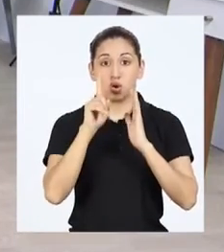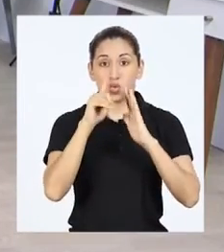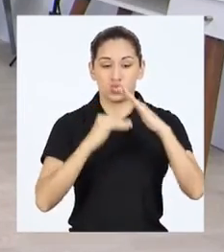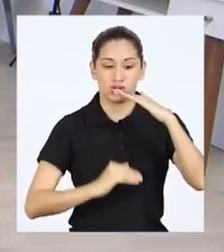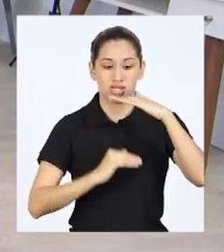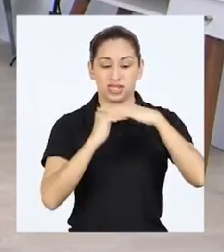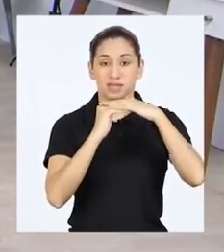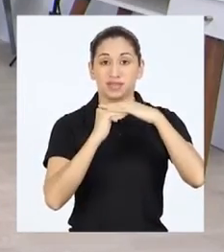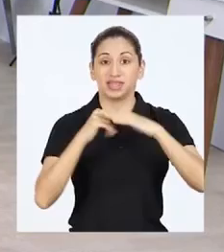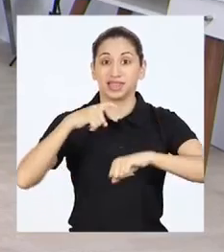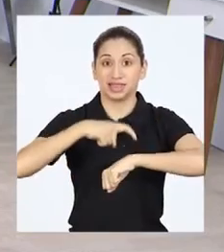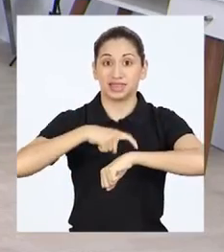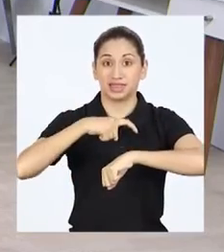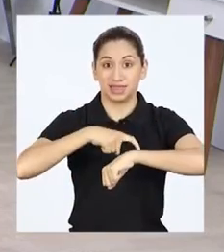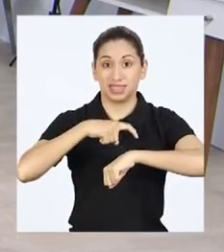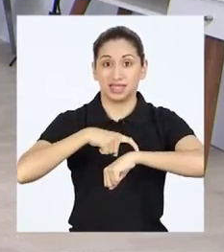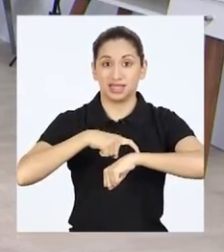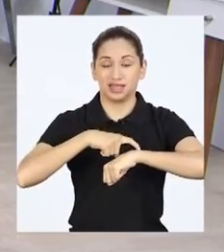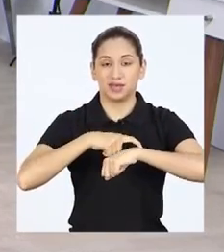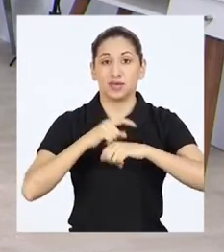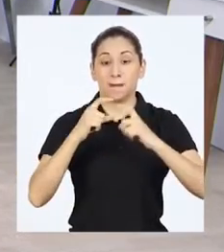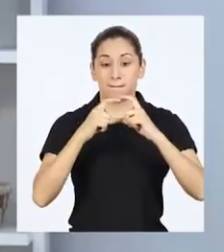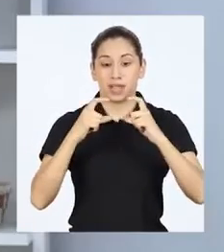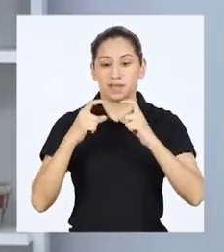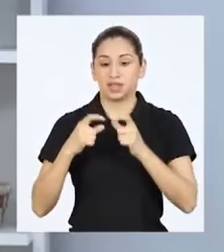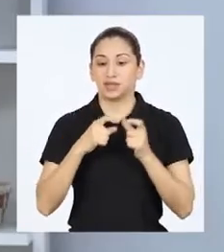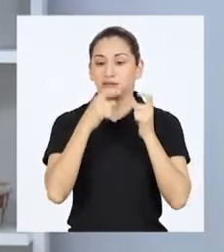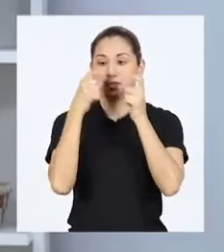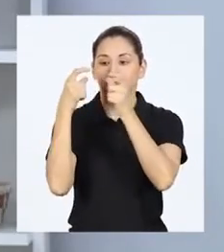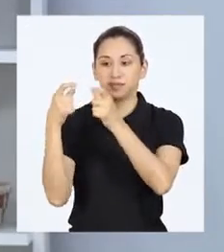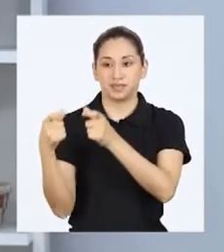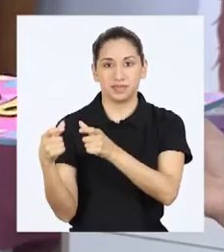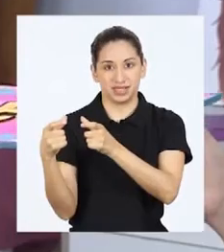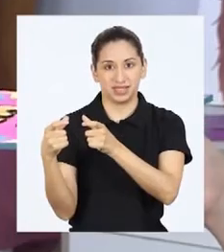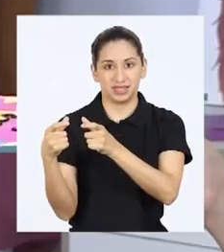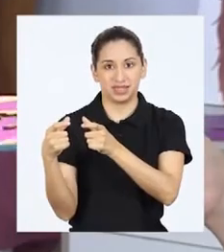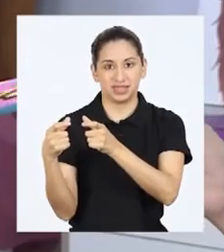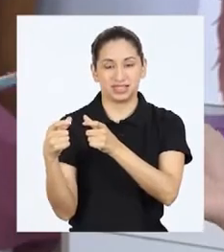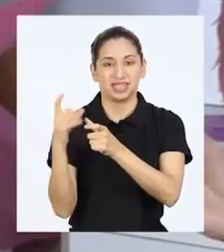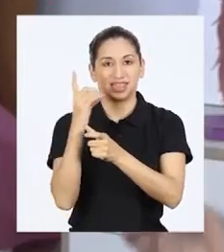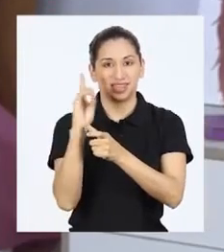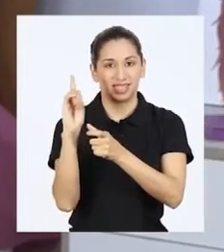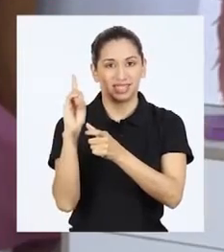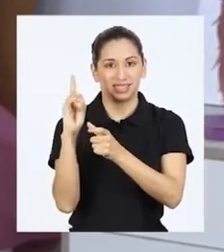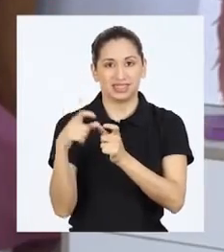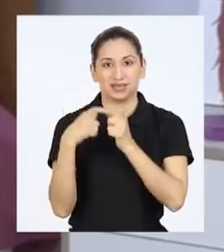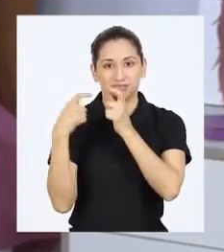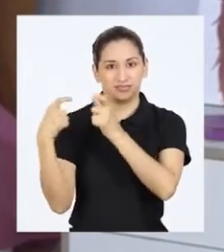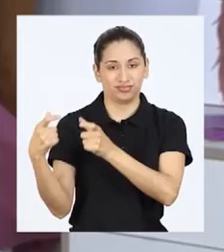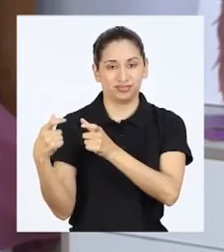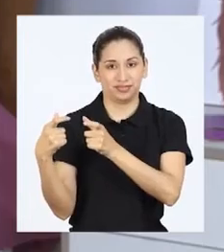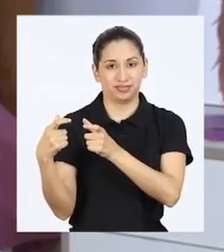de tiempo pasarán el papel al participante de la derecha.